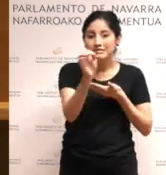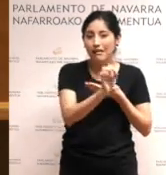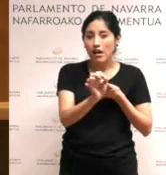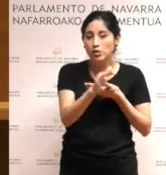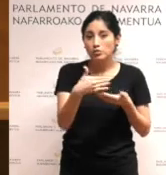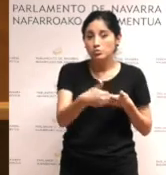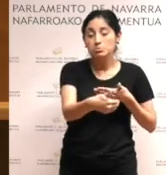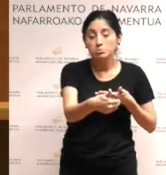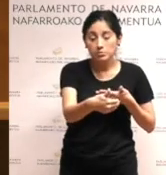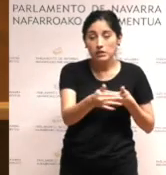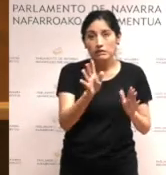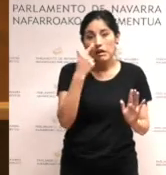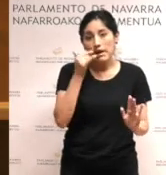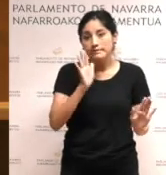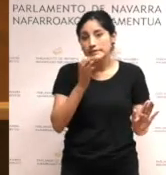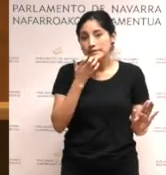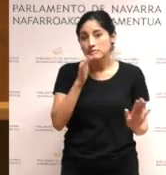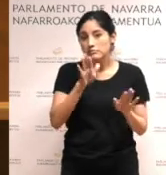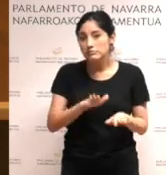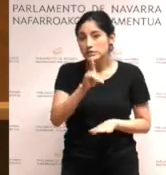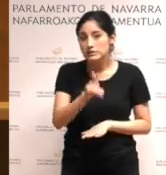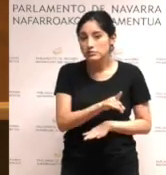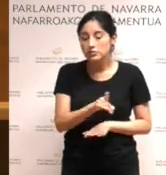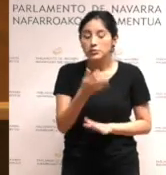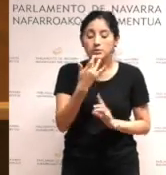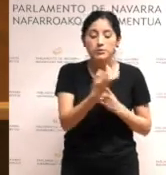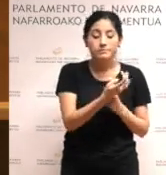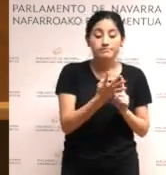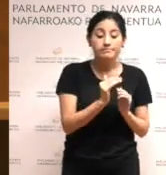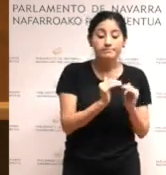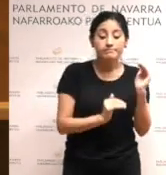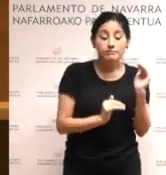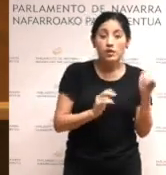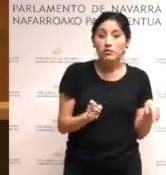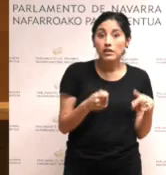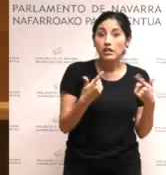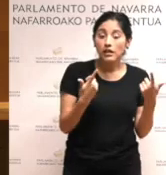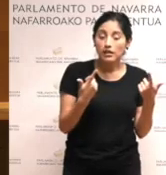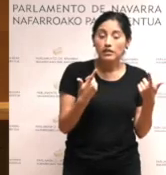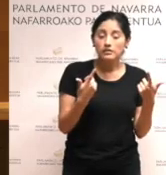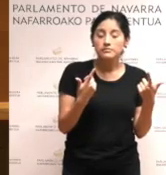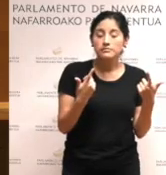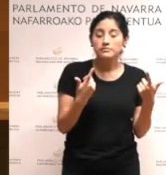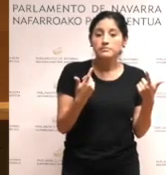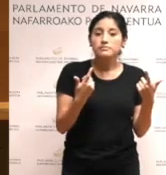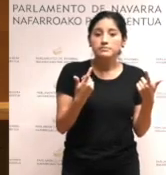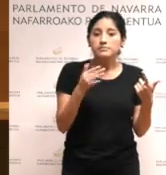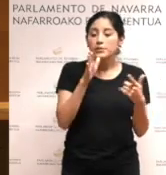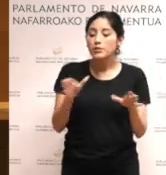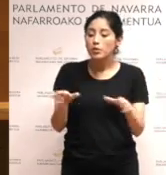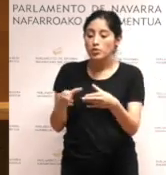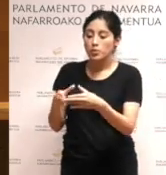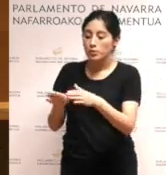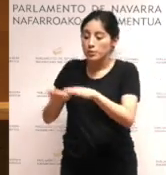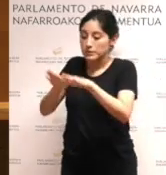que se mantengan o no, es decir, que bajemos la ratio sin bajar la ratio oficialmente, manteniendo el número de grupos a pesar